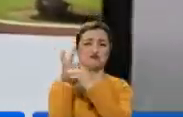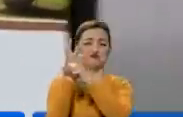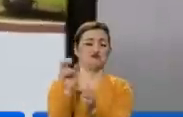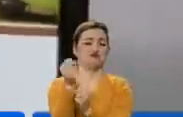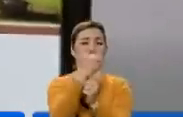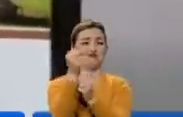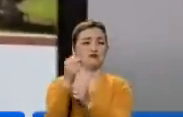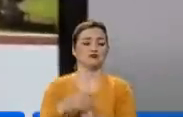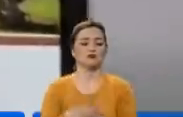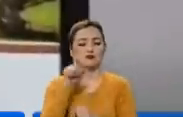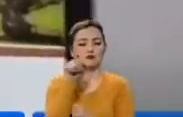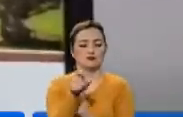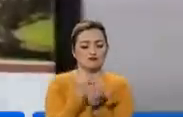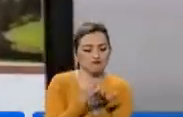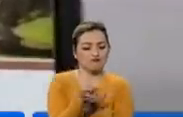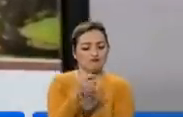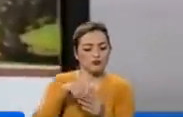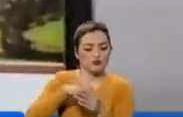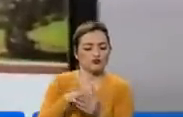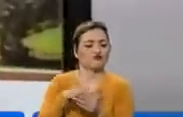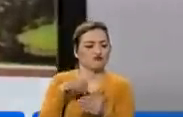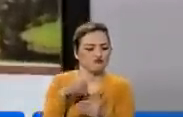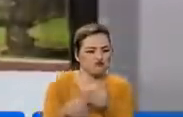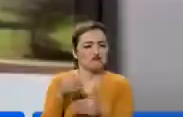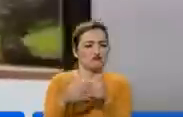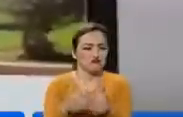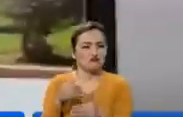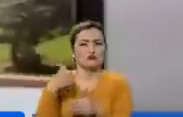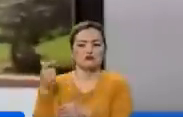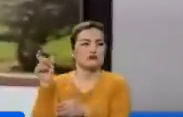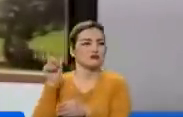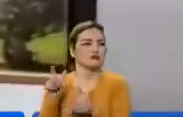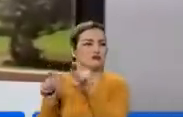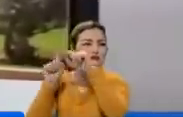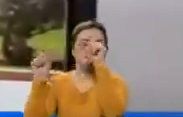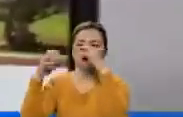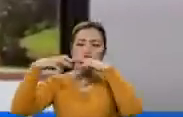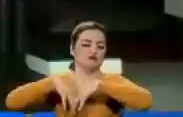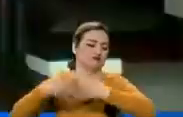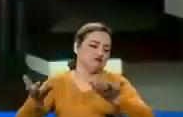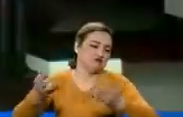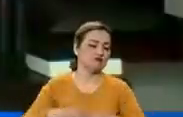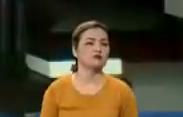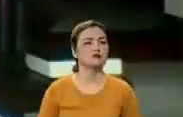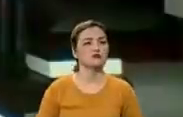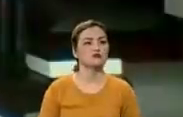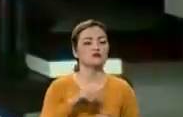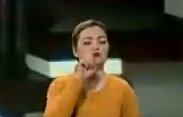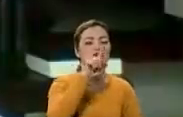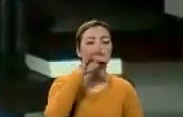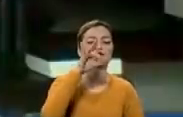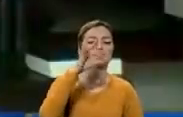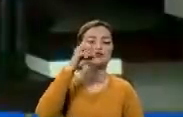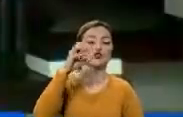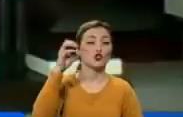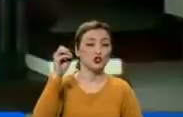necesita constantemente la inyección de fondos de un tercero, esta empresa está quebrada, definitivamente. Tienen 1.800